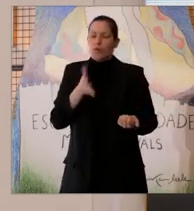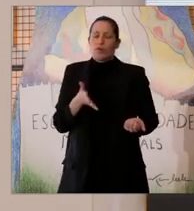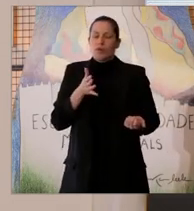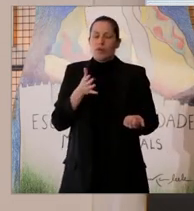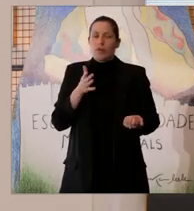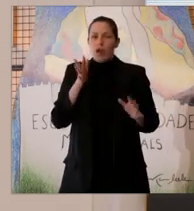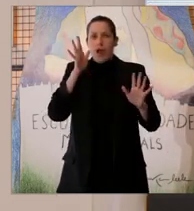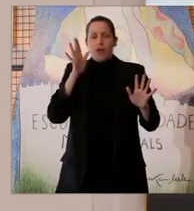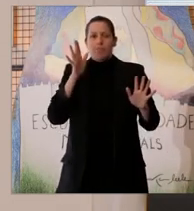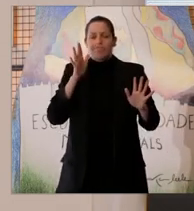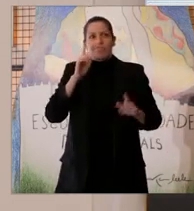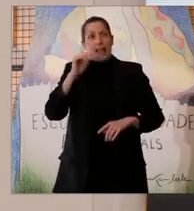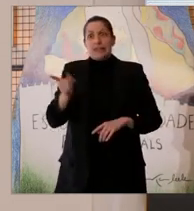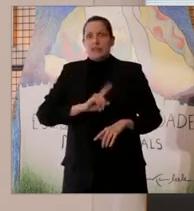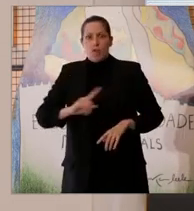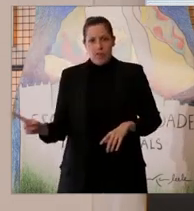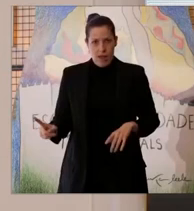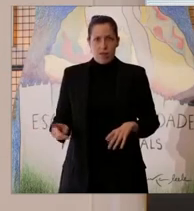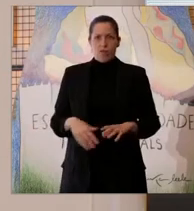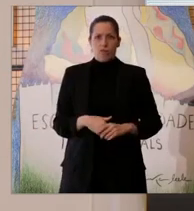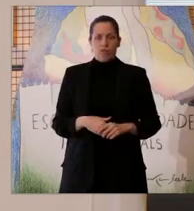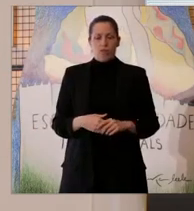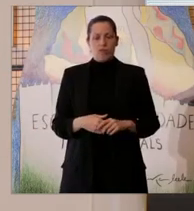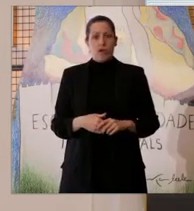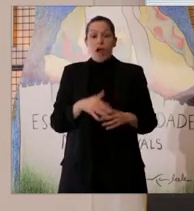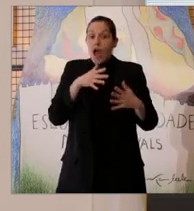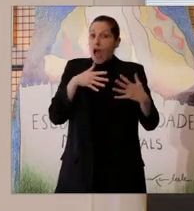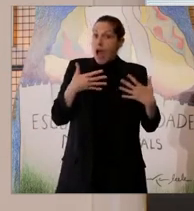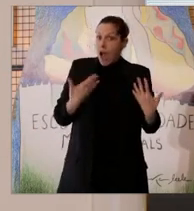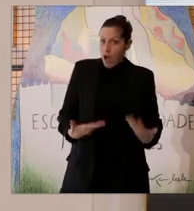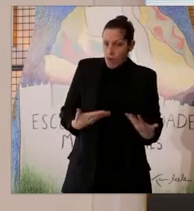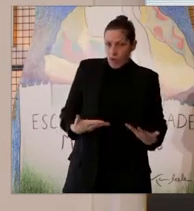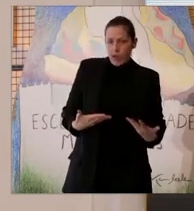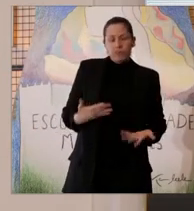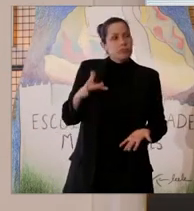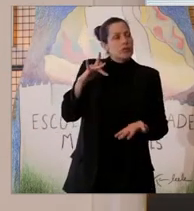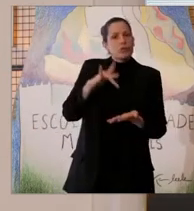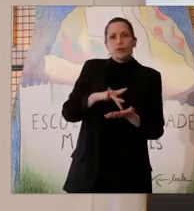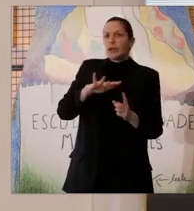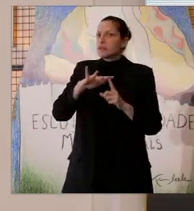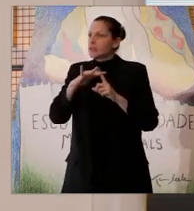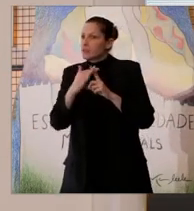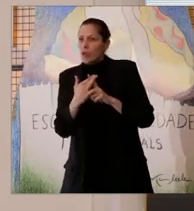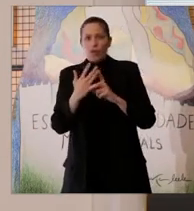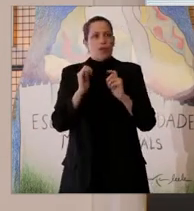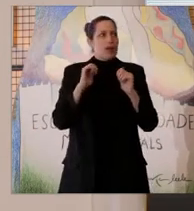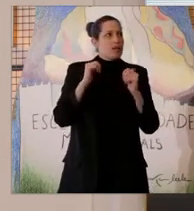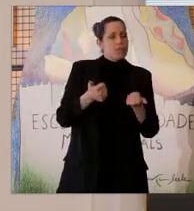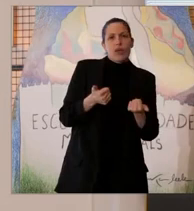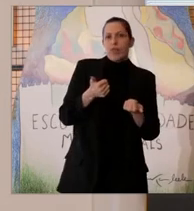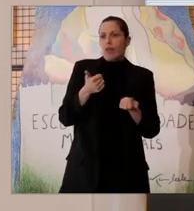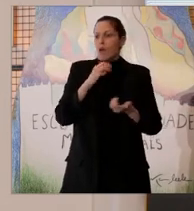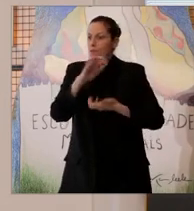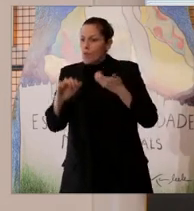aislado ahora Estamos conviviendo con un volumen de casos de violencia